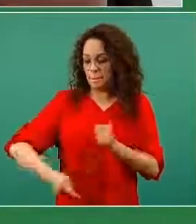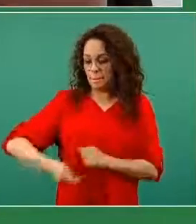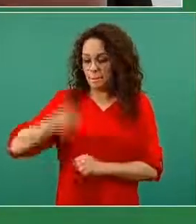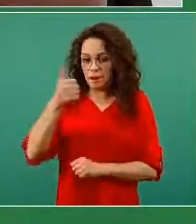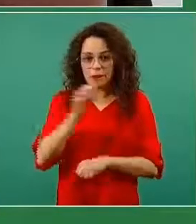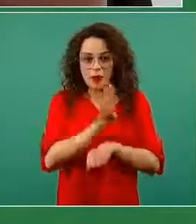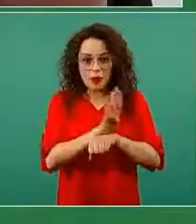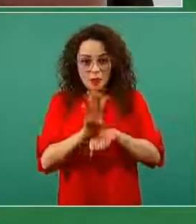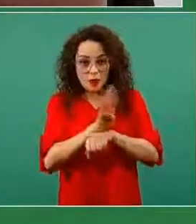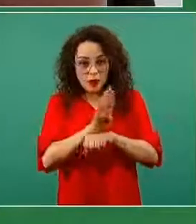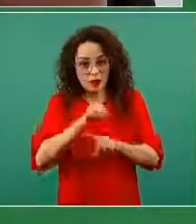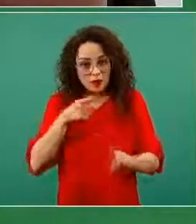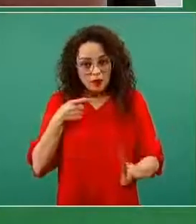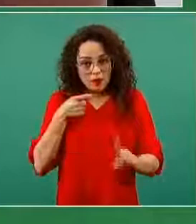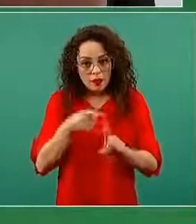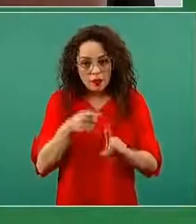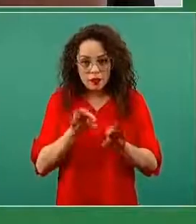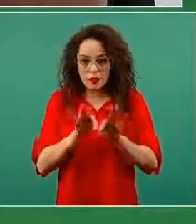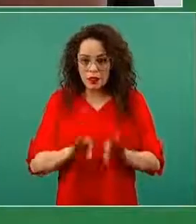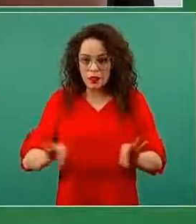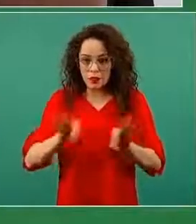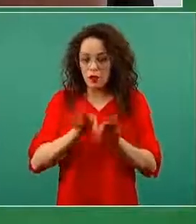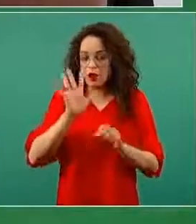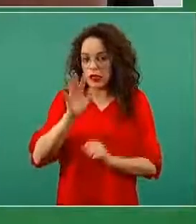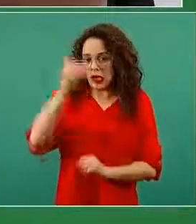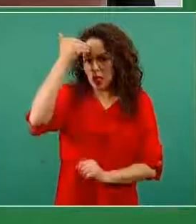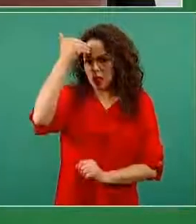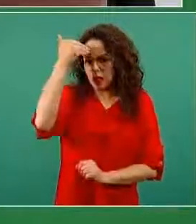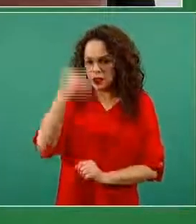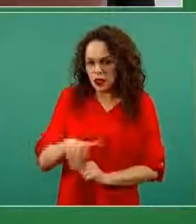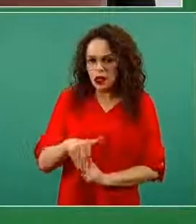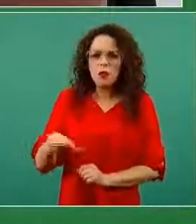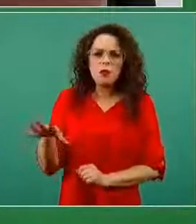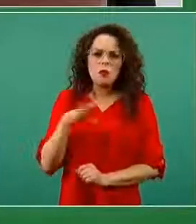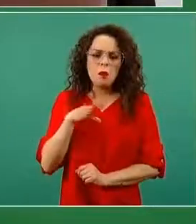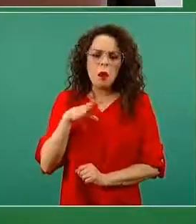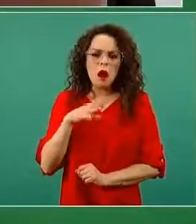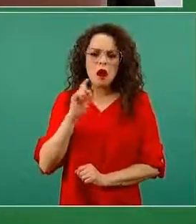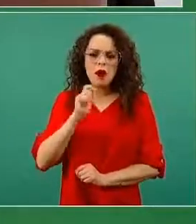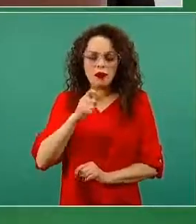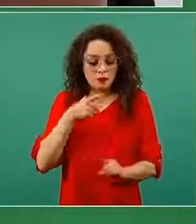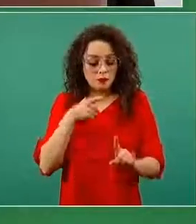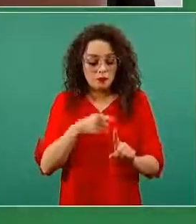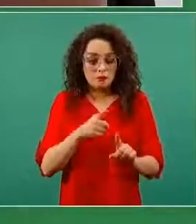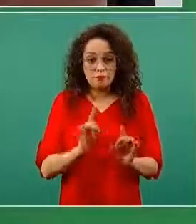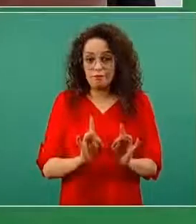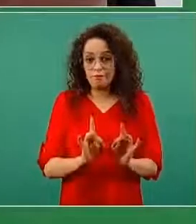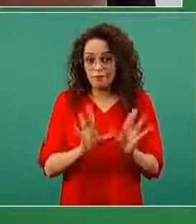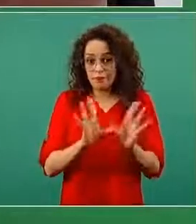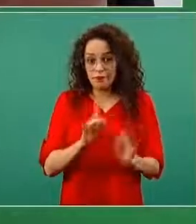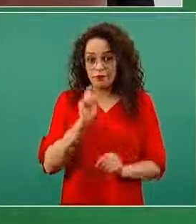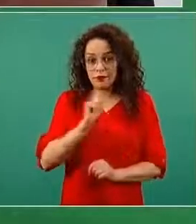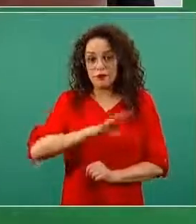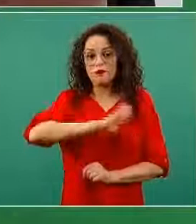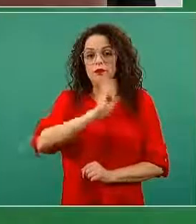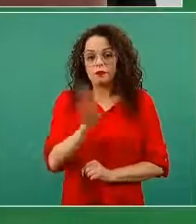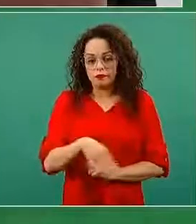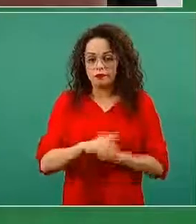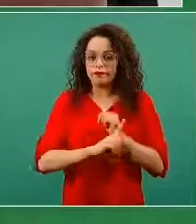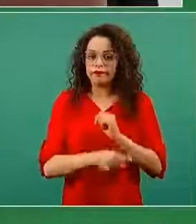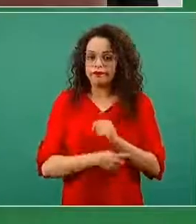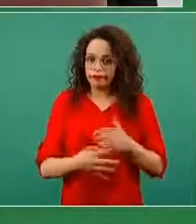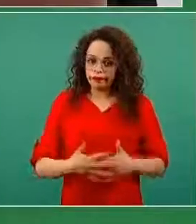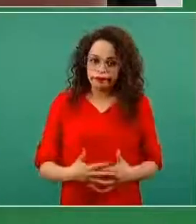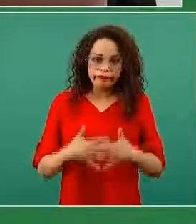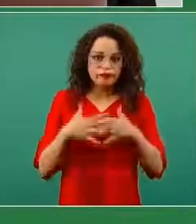de beneficencia, conociendo que tenemos por un lado este riesgo de muerte materna, con lo que